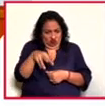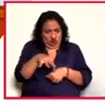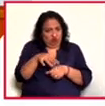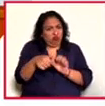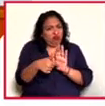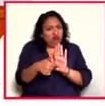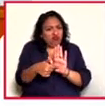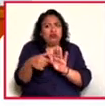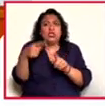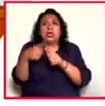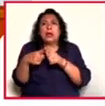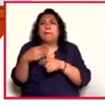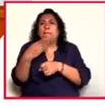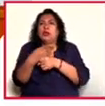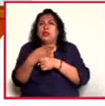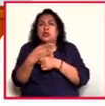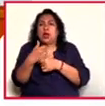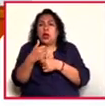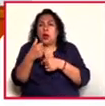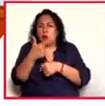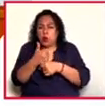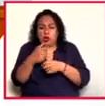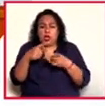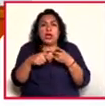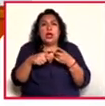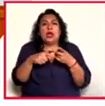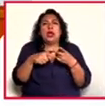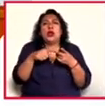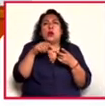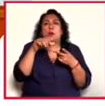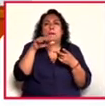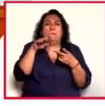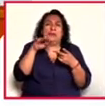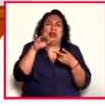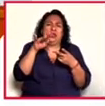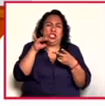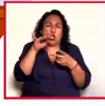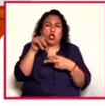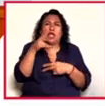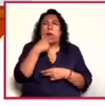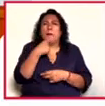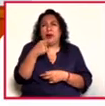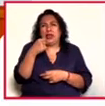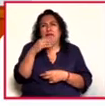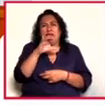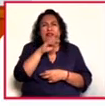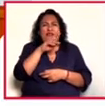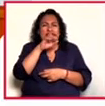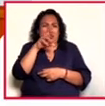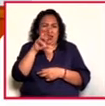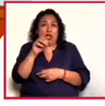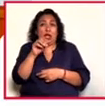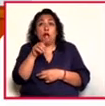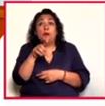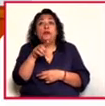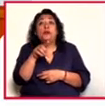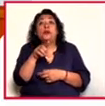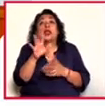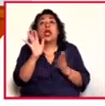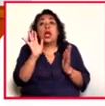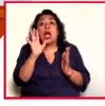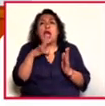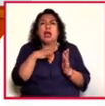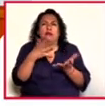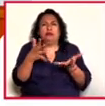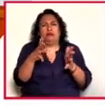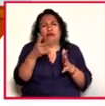bisabuelo Nuño Cortés, de su abuelo Martín Cortés el Viejo, que fue caballero de Espuela Dorada y que tuvo un papel destacado en la